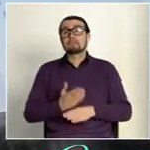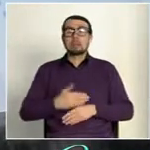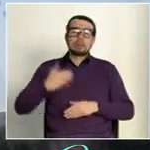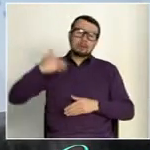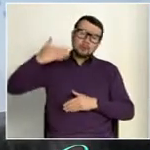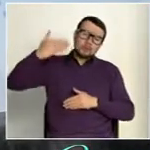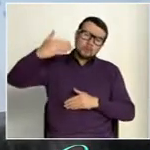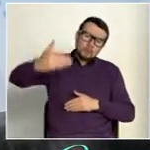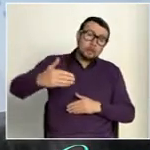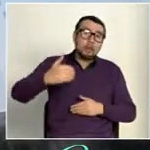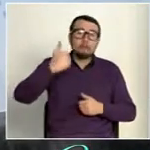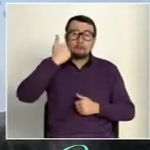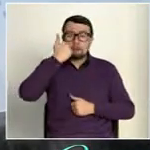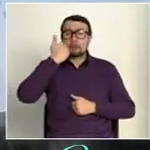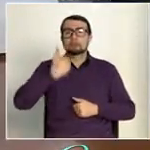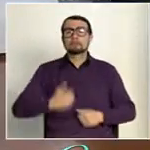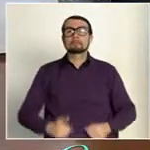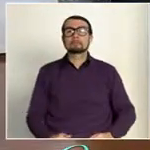causa enfermedades.